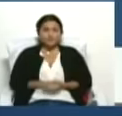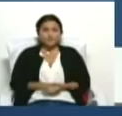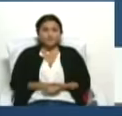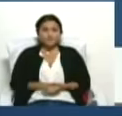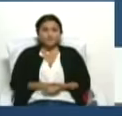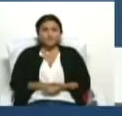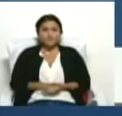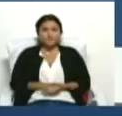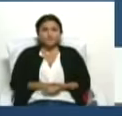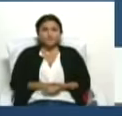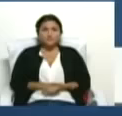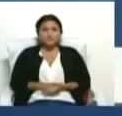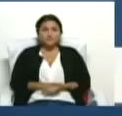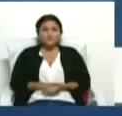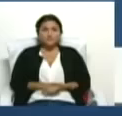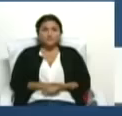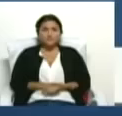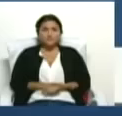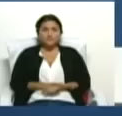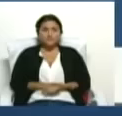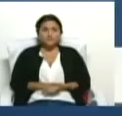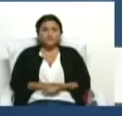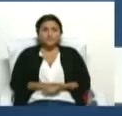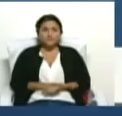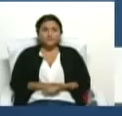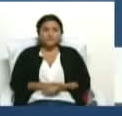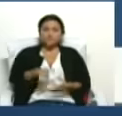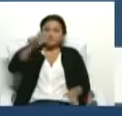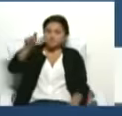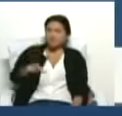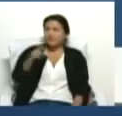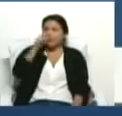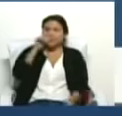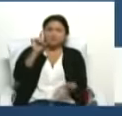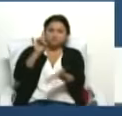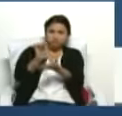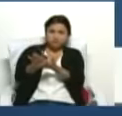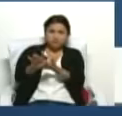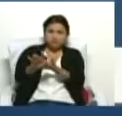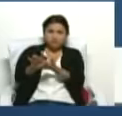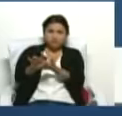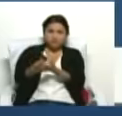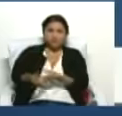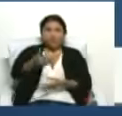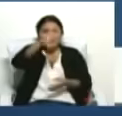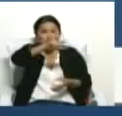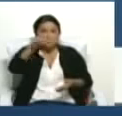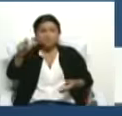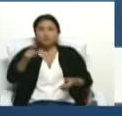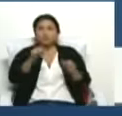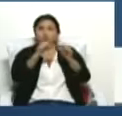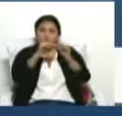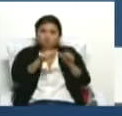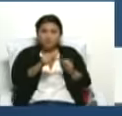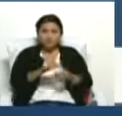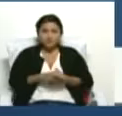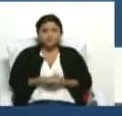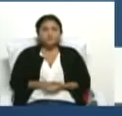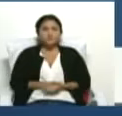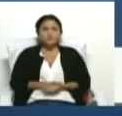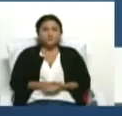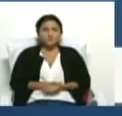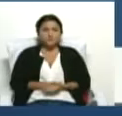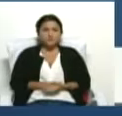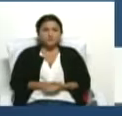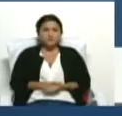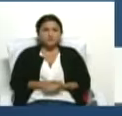disquera lo votó, y a otras importantísimas estrellas, y ellos siguen adelante denunciando. Yo quiero un